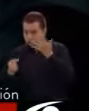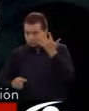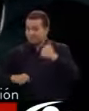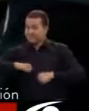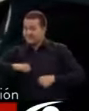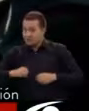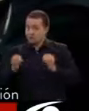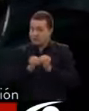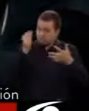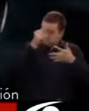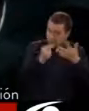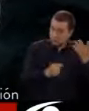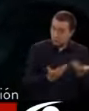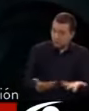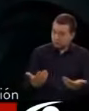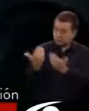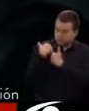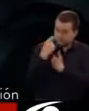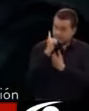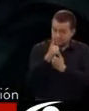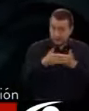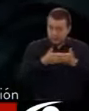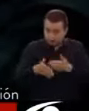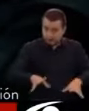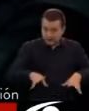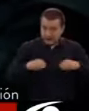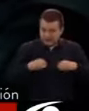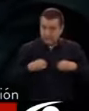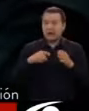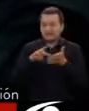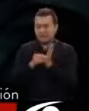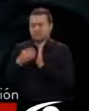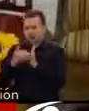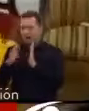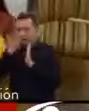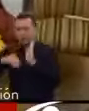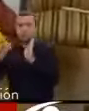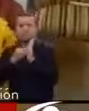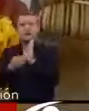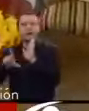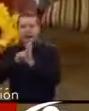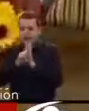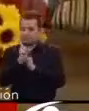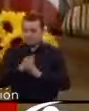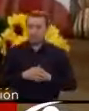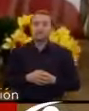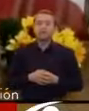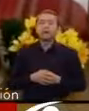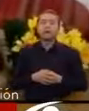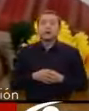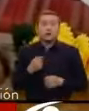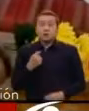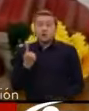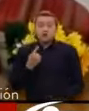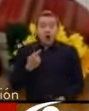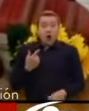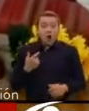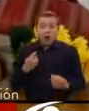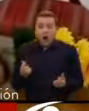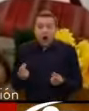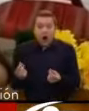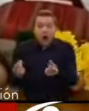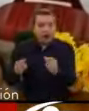tal acto trae consigo de conformidad con los preceptos establecidos en la ley. La soledad no apuró la ceremonia y como es